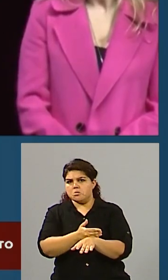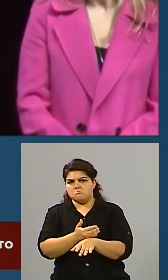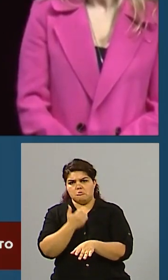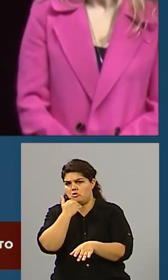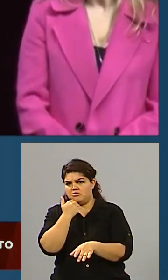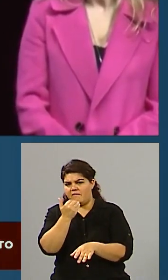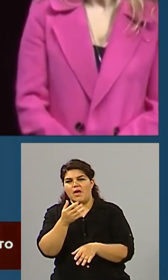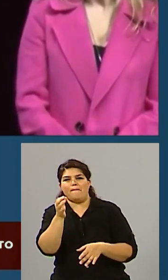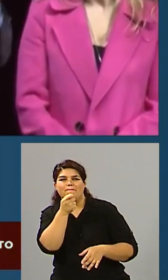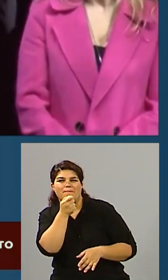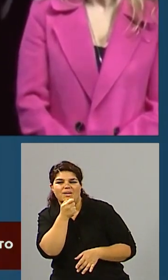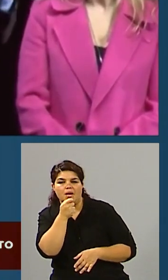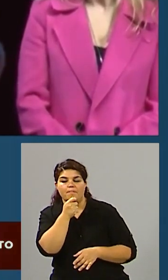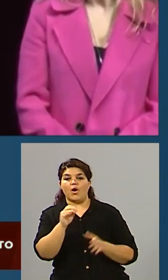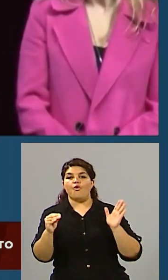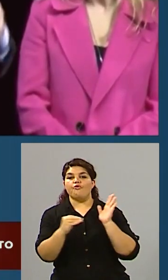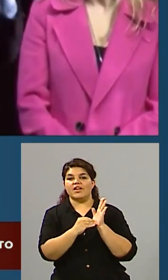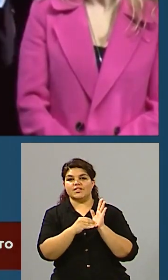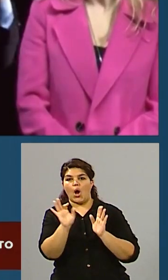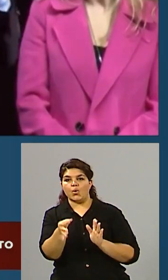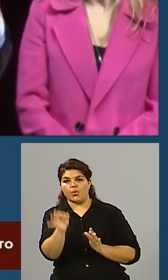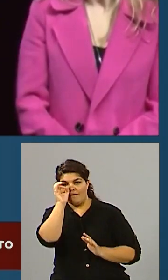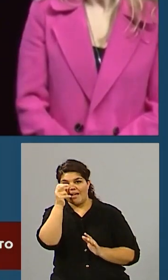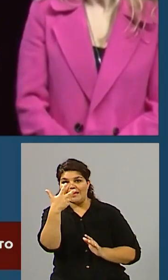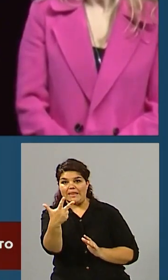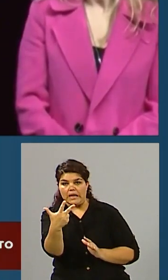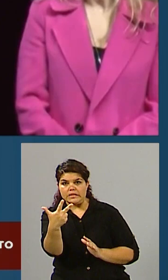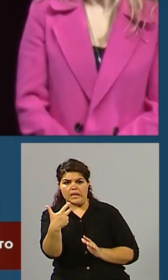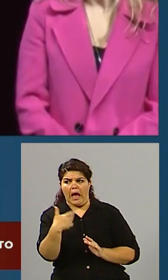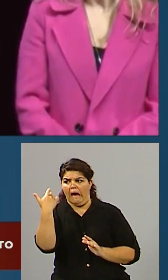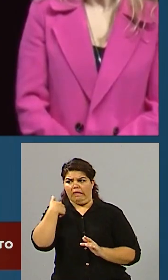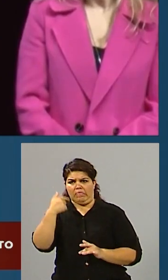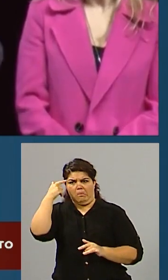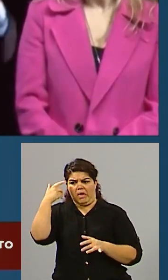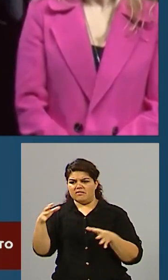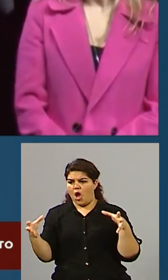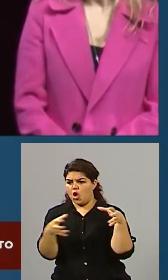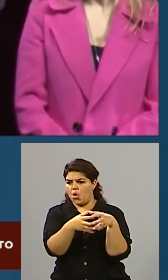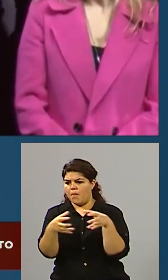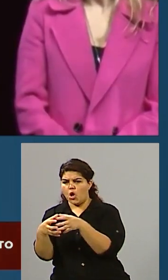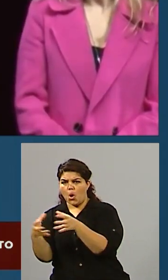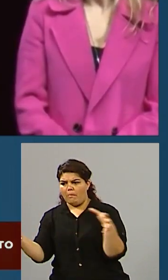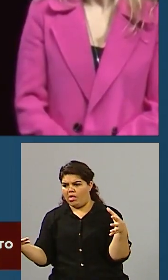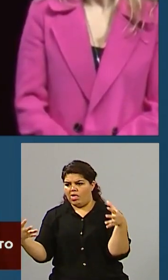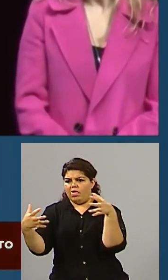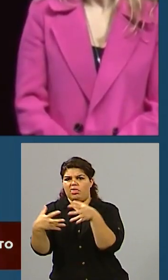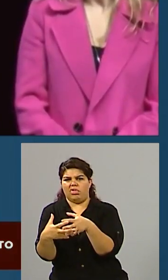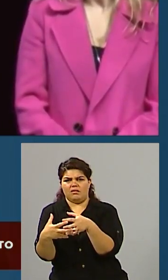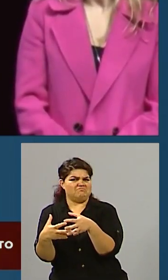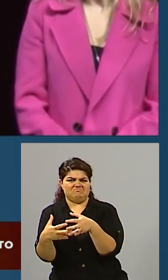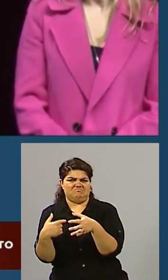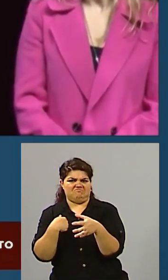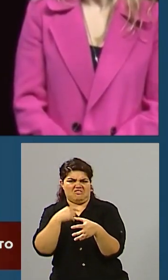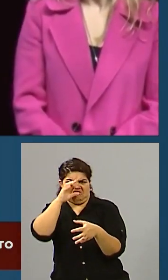23 de octubre, que es el acercamiento entre sectores muy importantes del PRO, fundamentalmente su